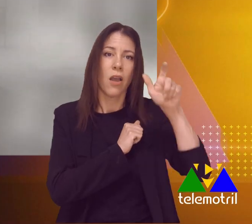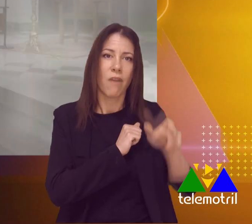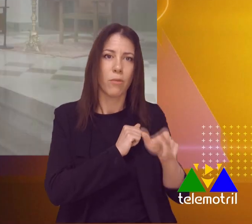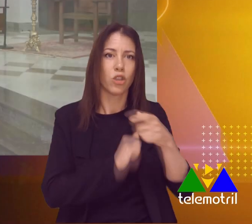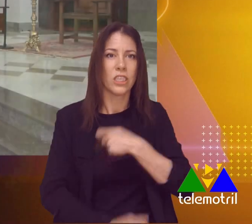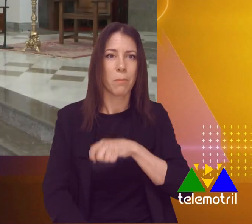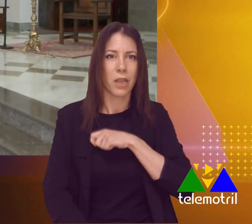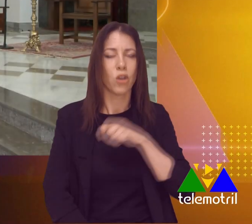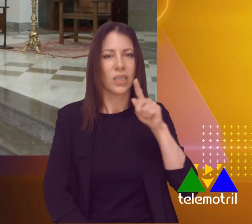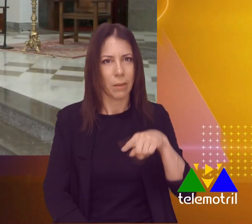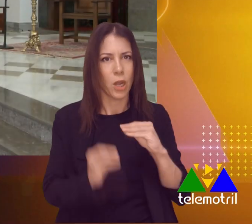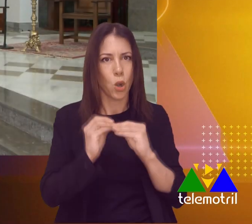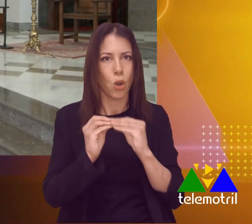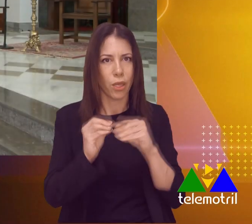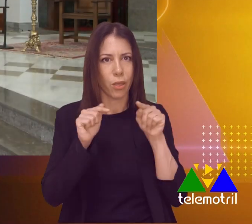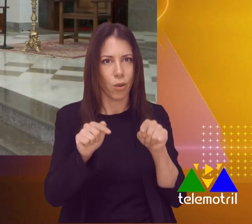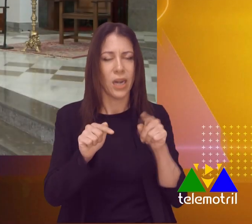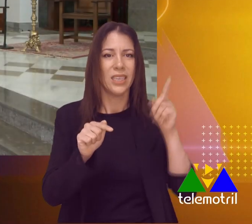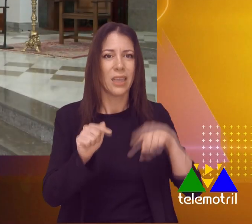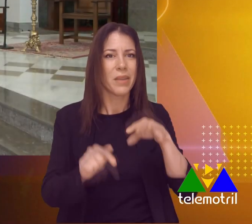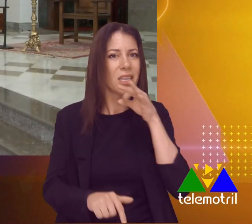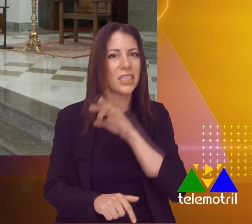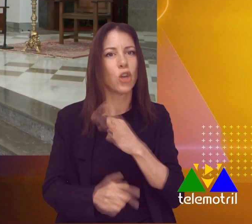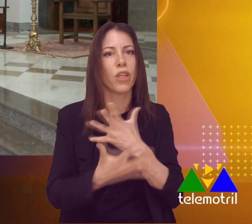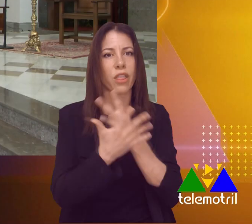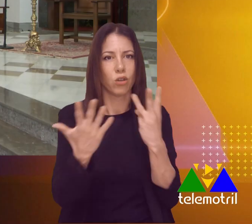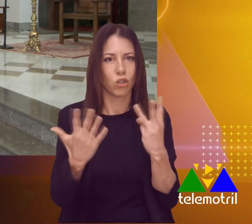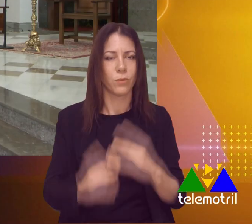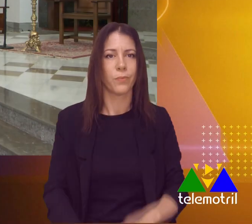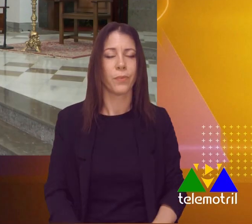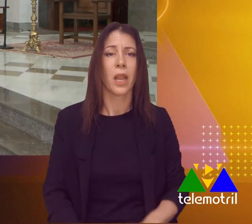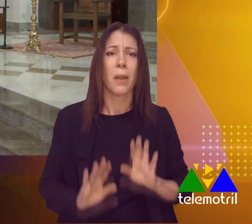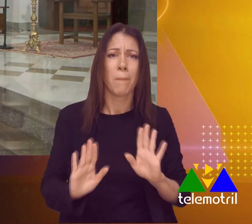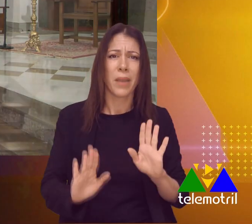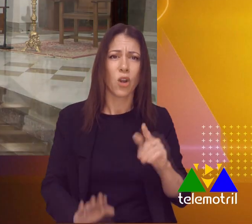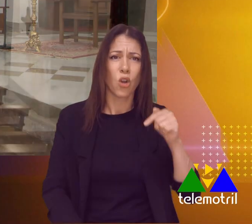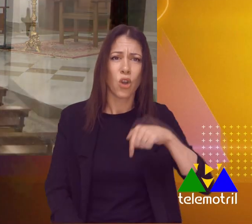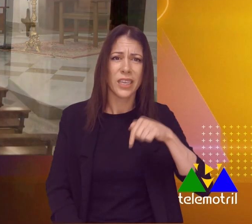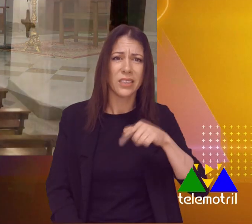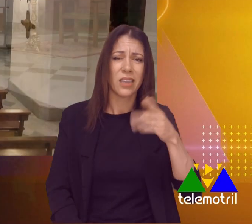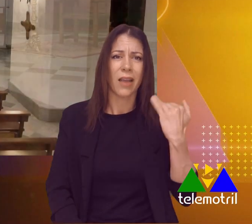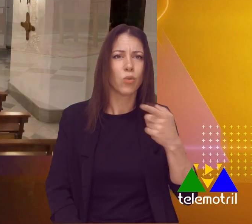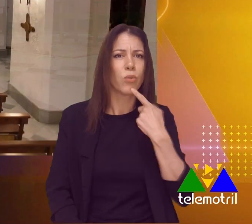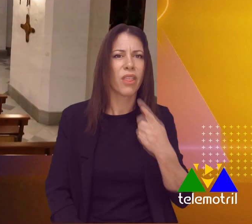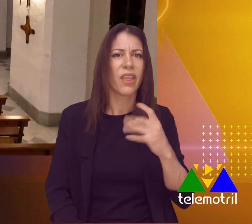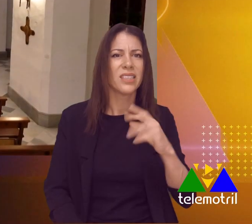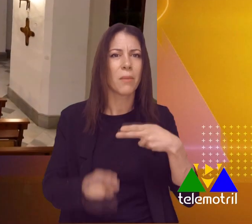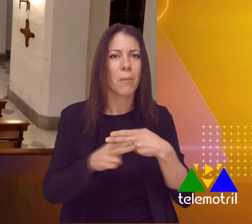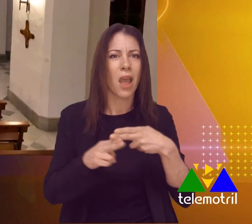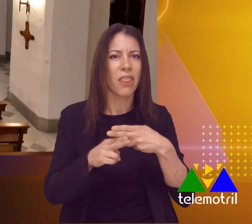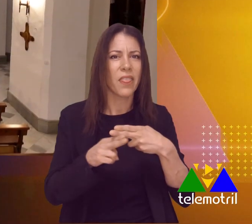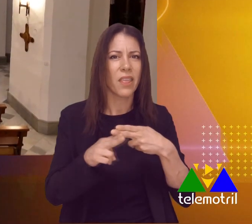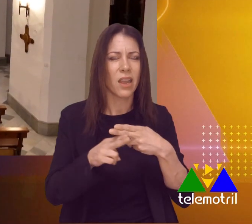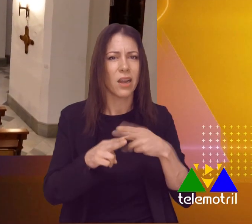otro escultor retablista español, también del siglo XVIII. Y en cambio que decíamos que era de madera, como solía